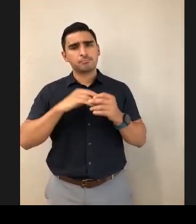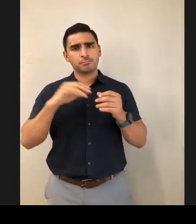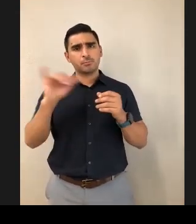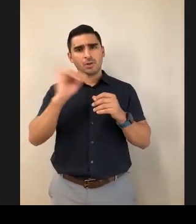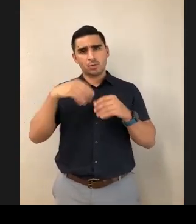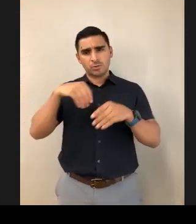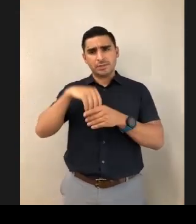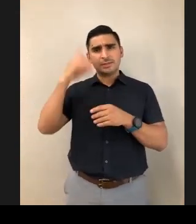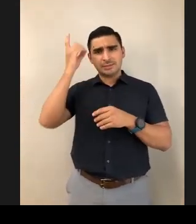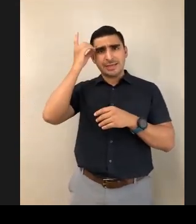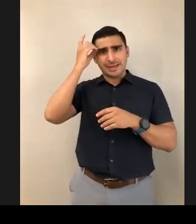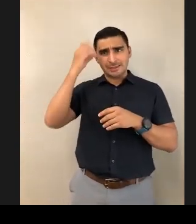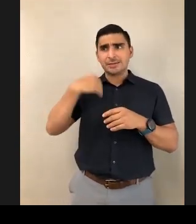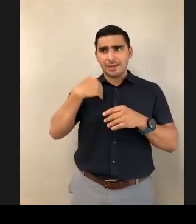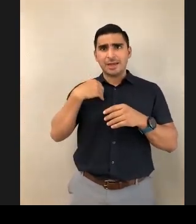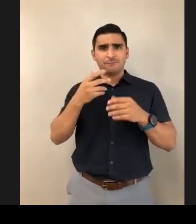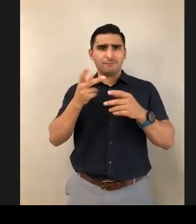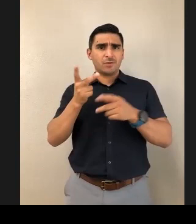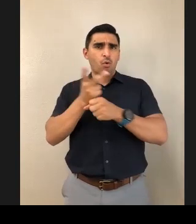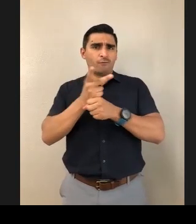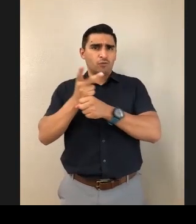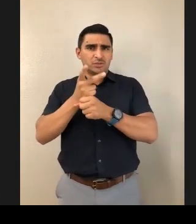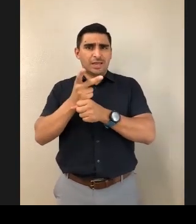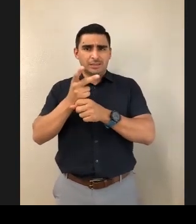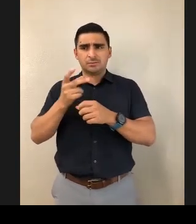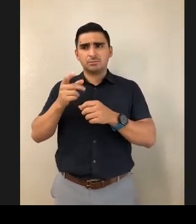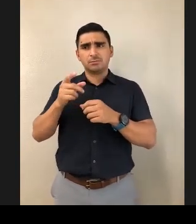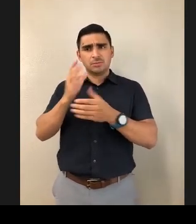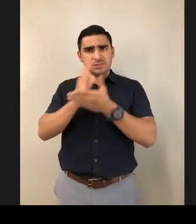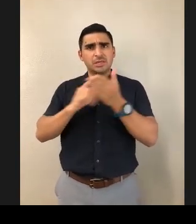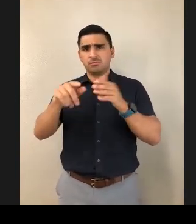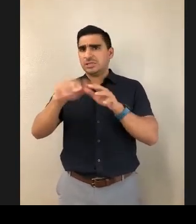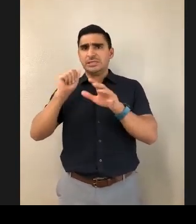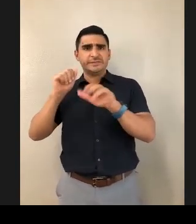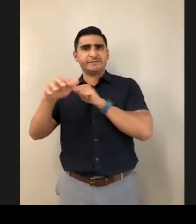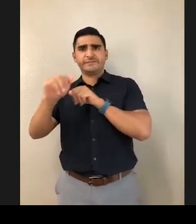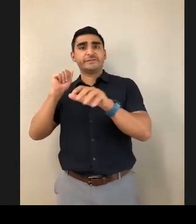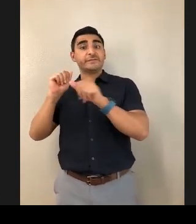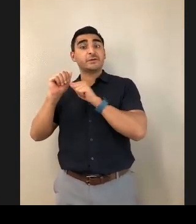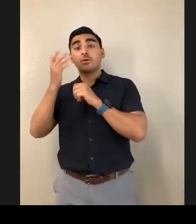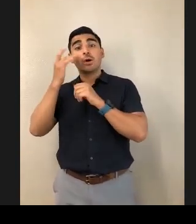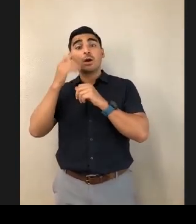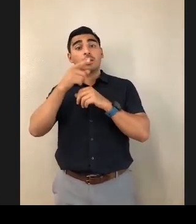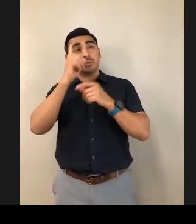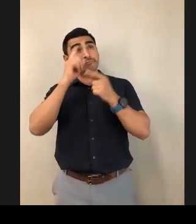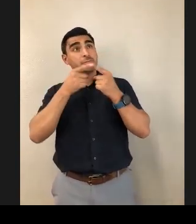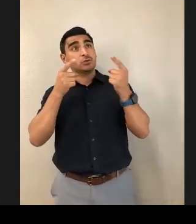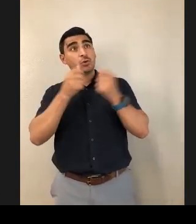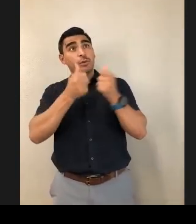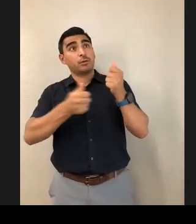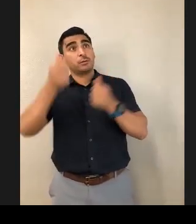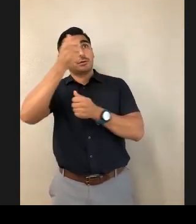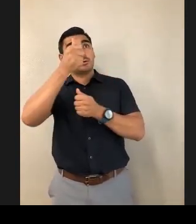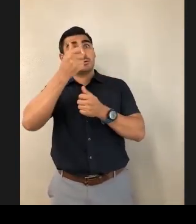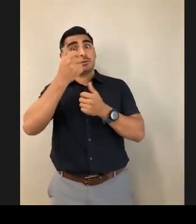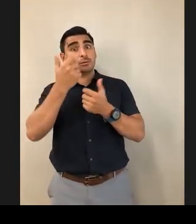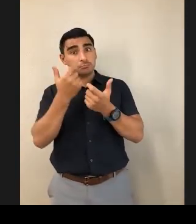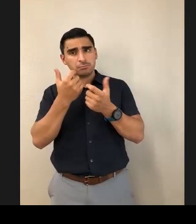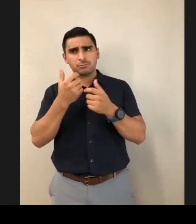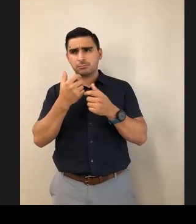caminar el camino que se predica. Como muchos de ustedes, muchas veces han